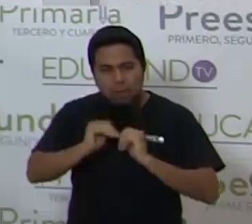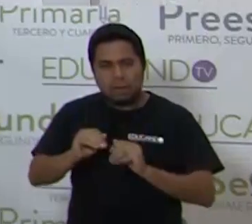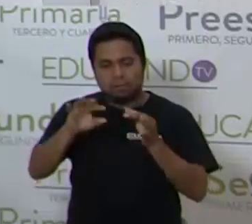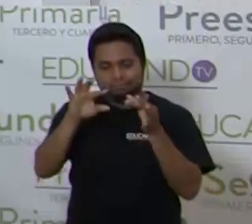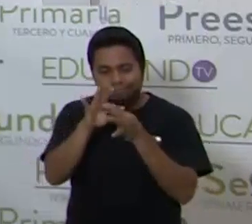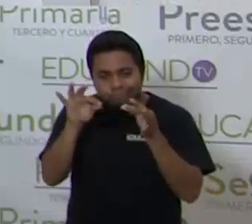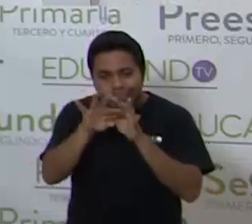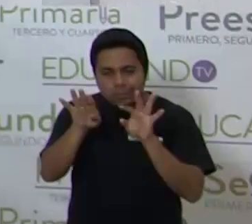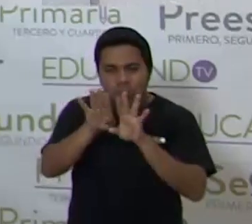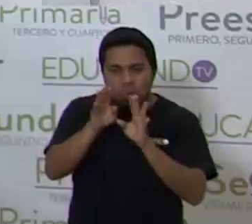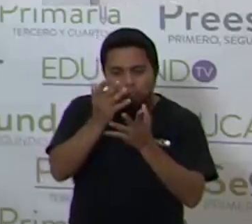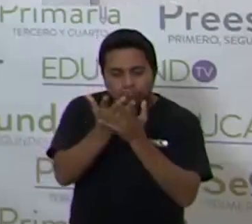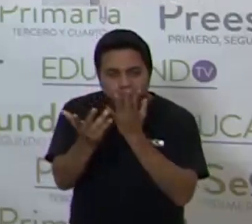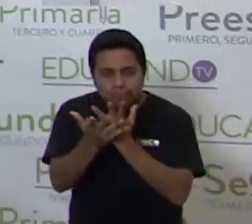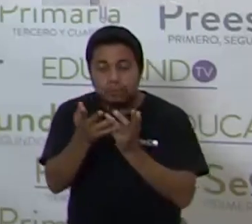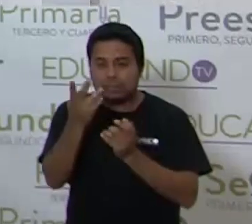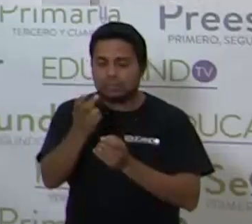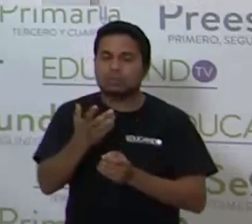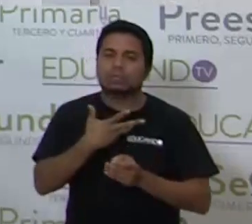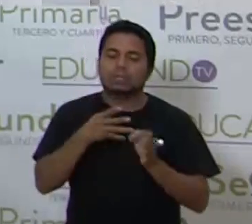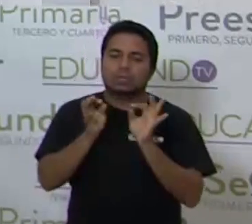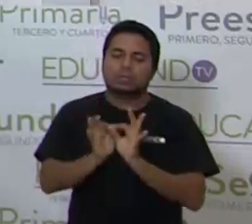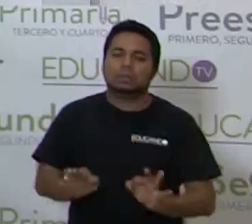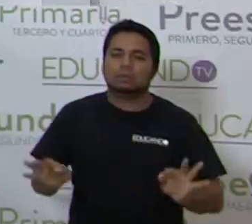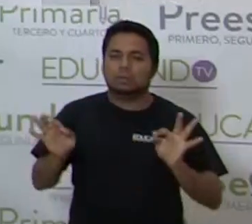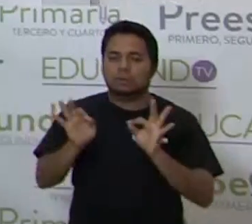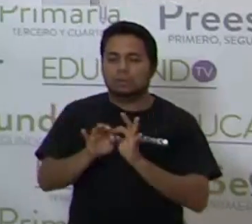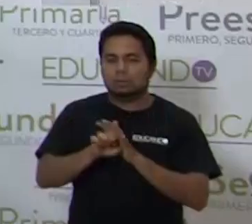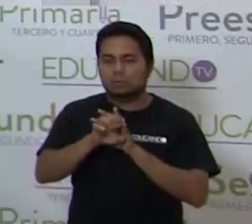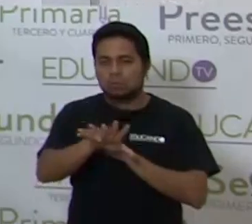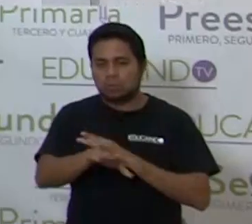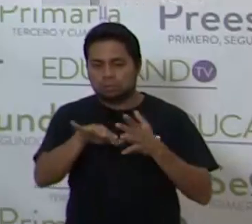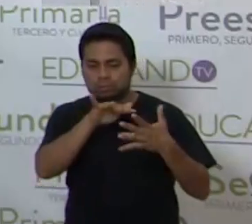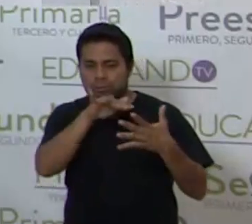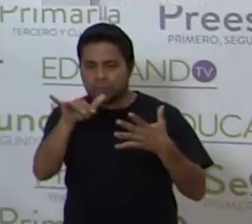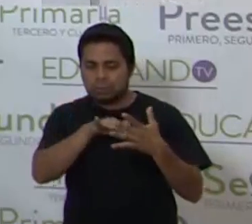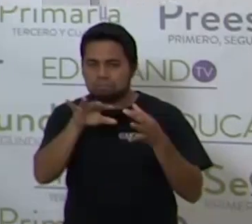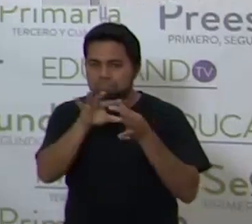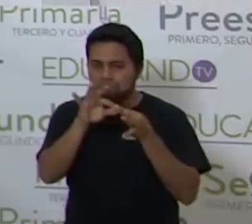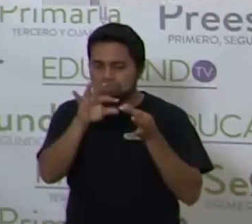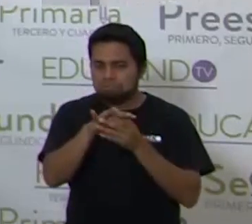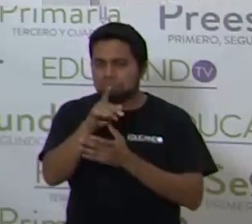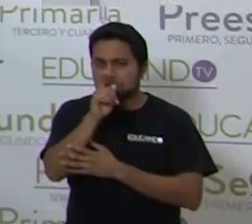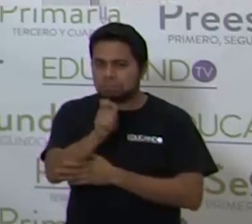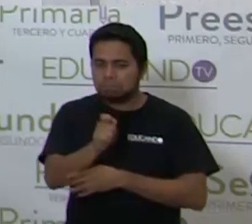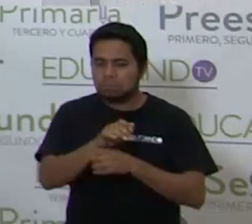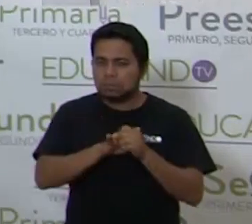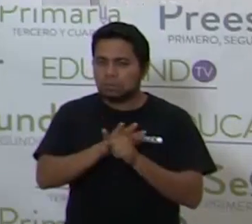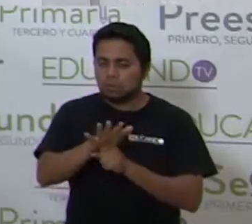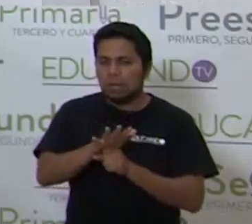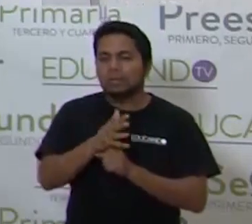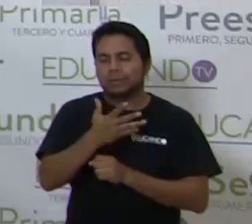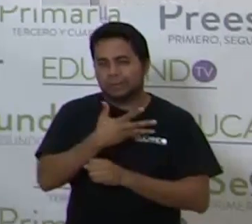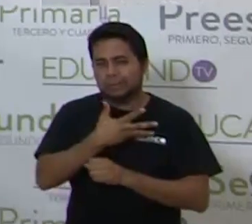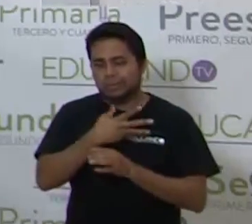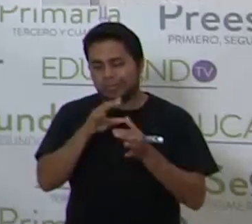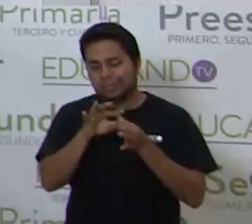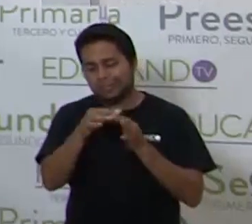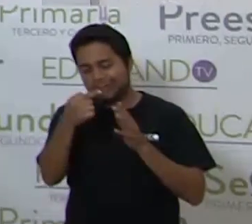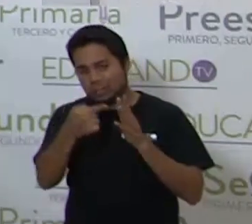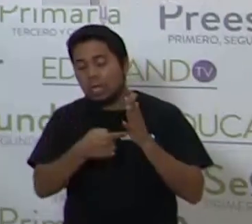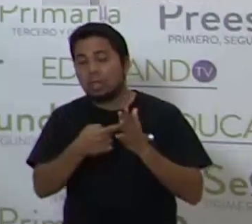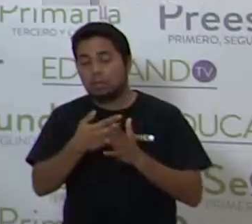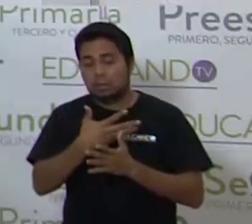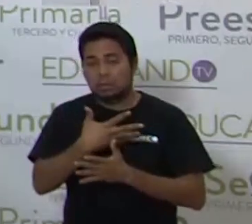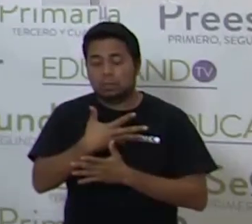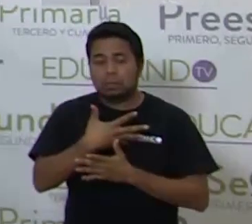instrucciones. Parte fundamental de lo que son los textos instructivos son las instrucciones y es muy